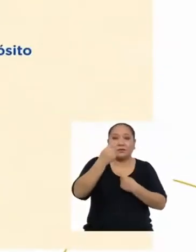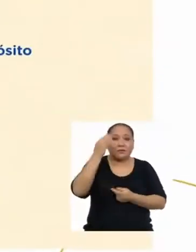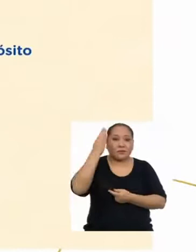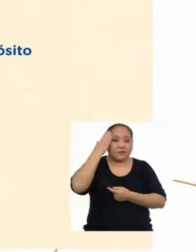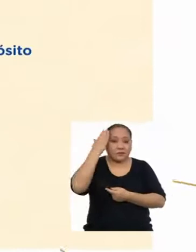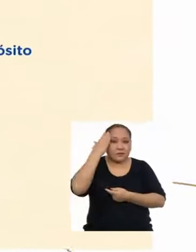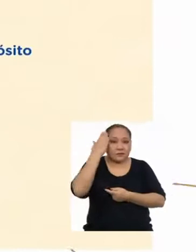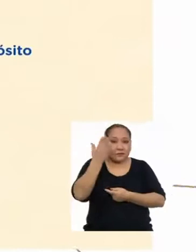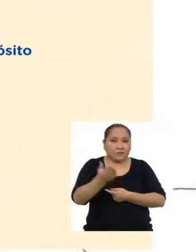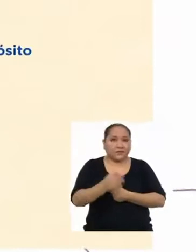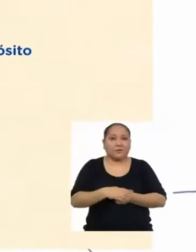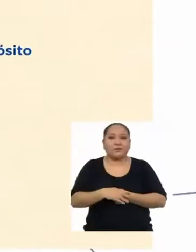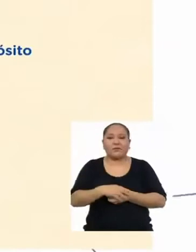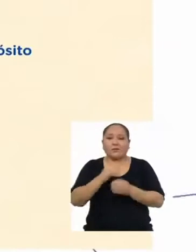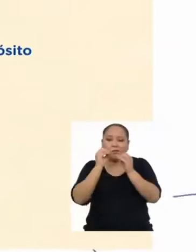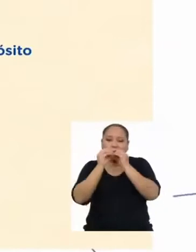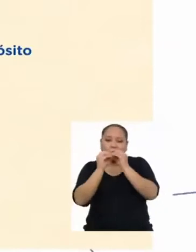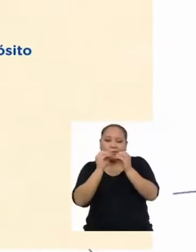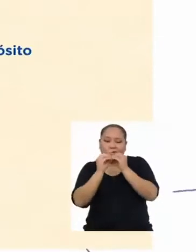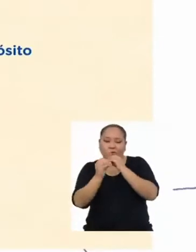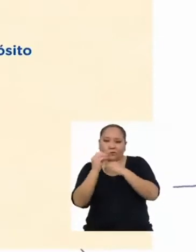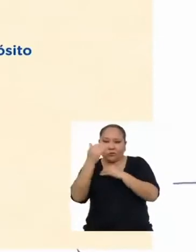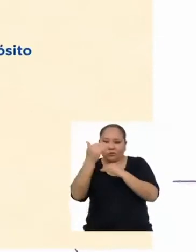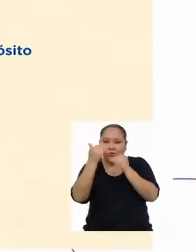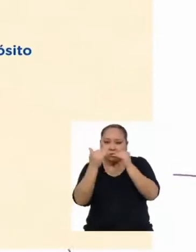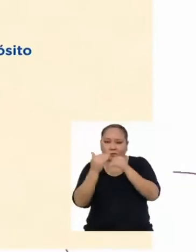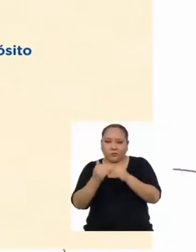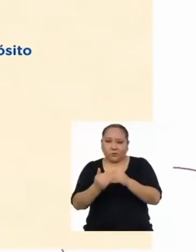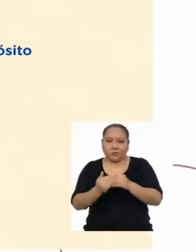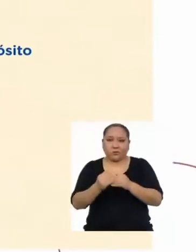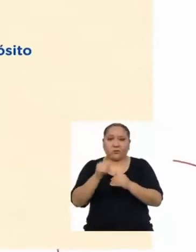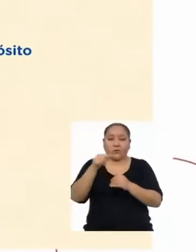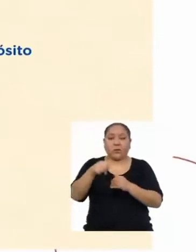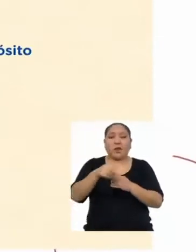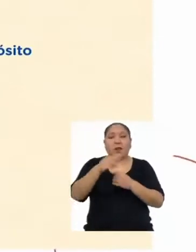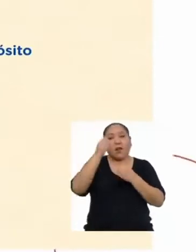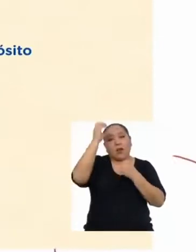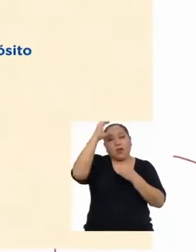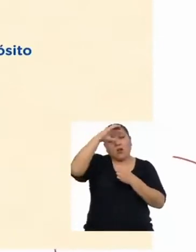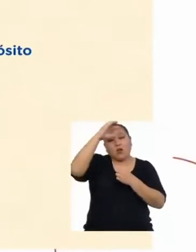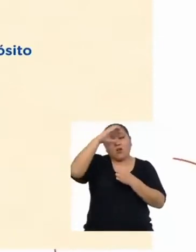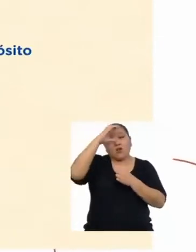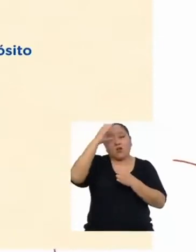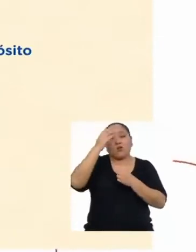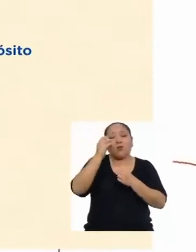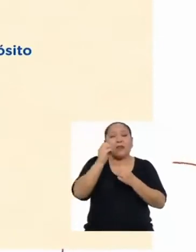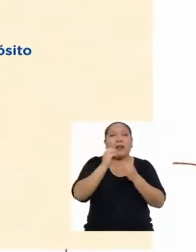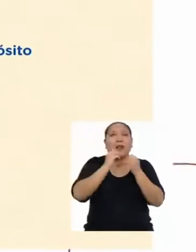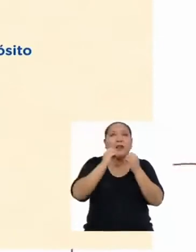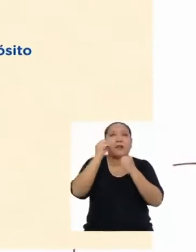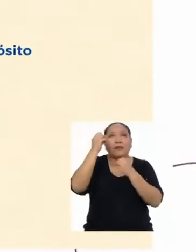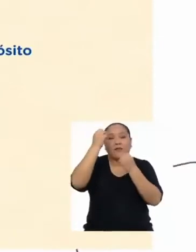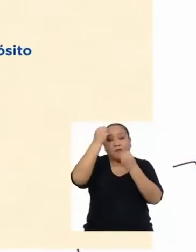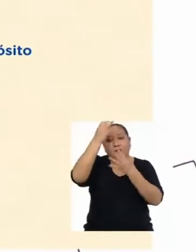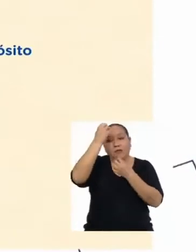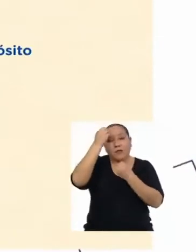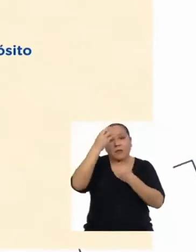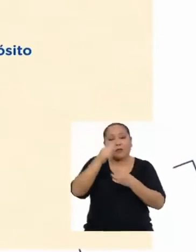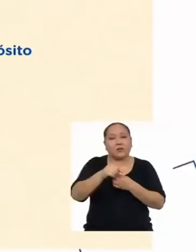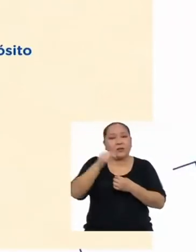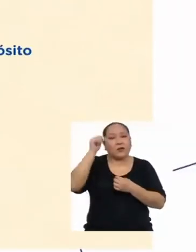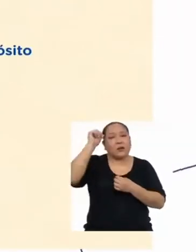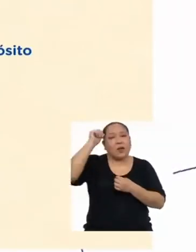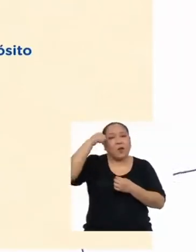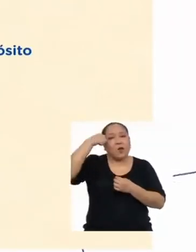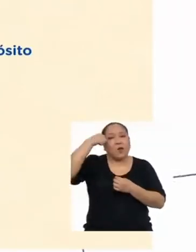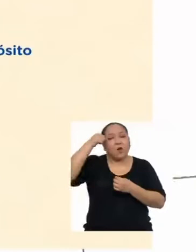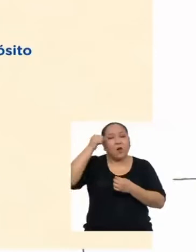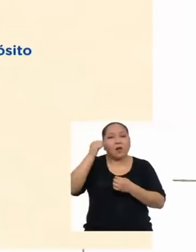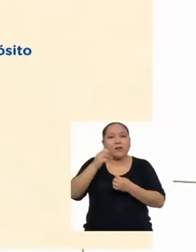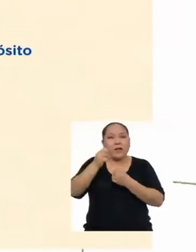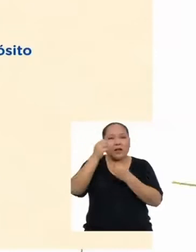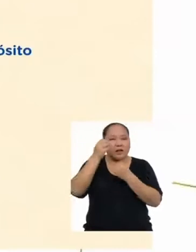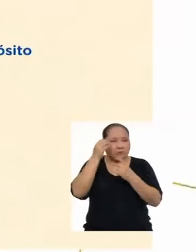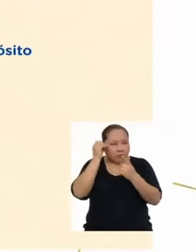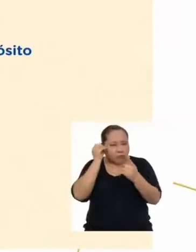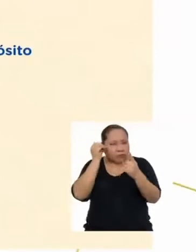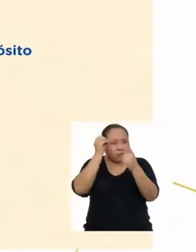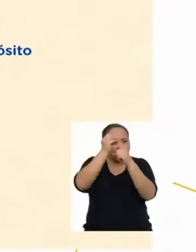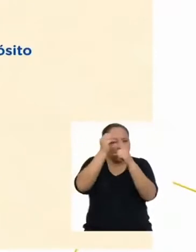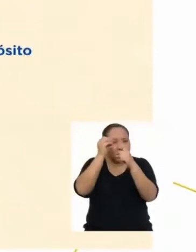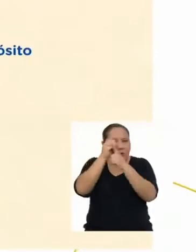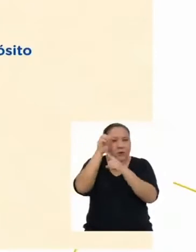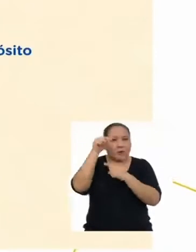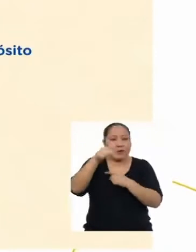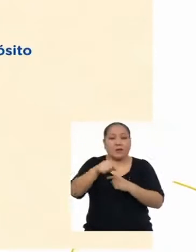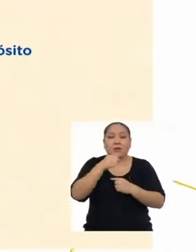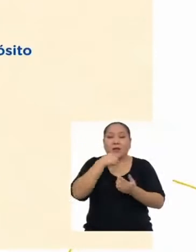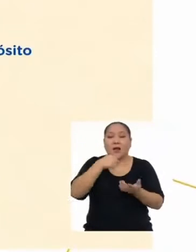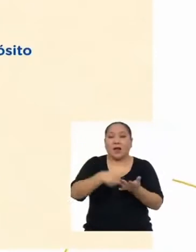la adecuación del contenido de tu texto. Recuerda en todo momento el propósito del mismo. Asimismo,